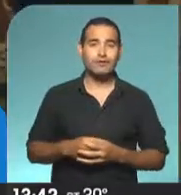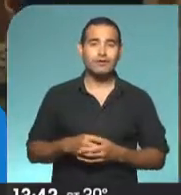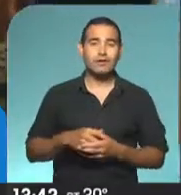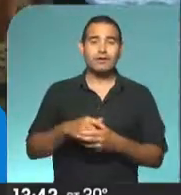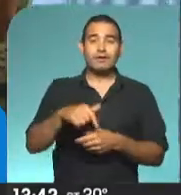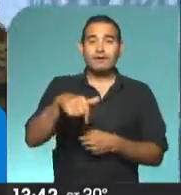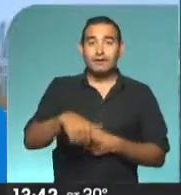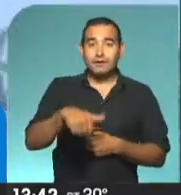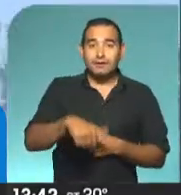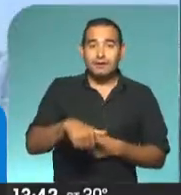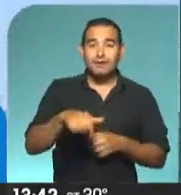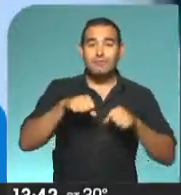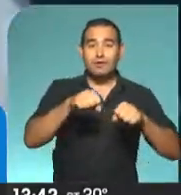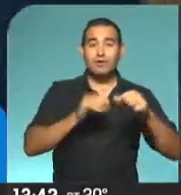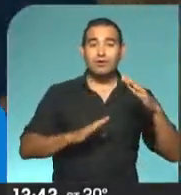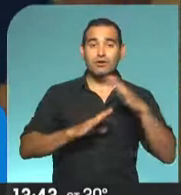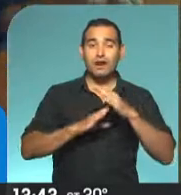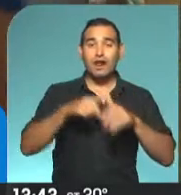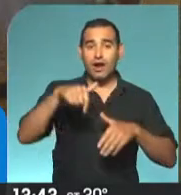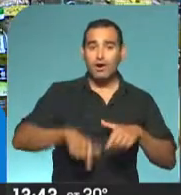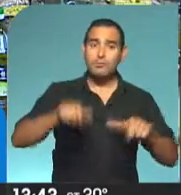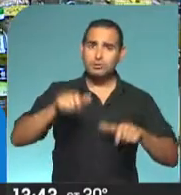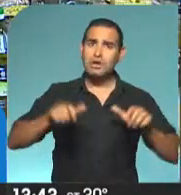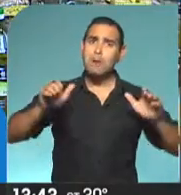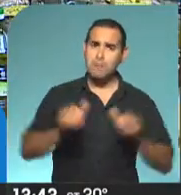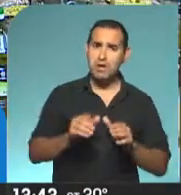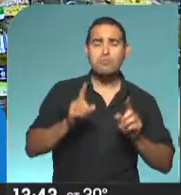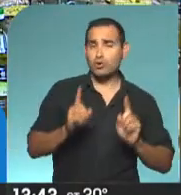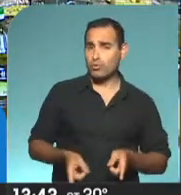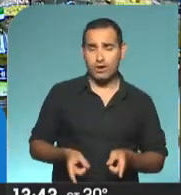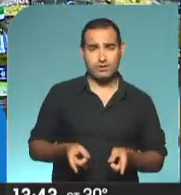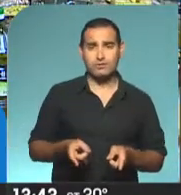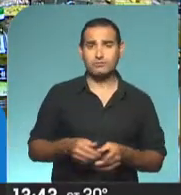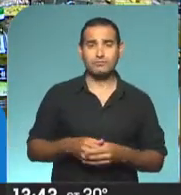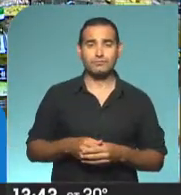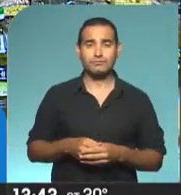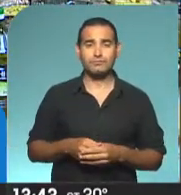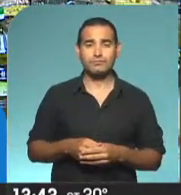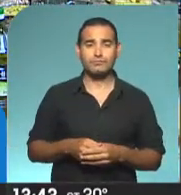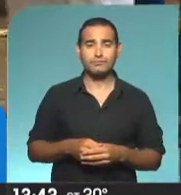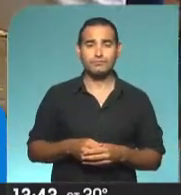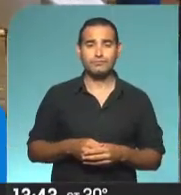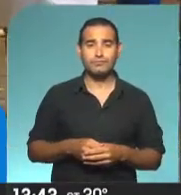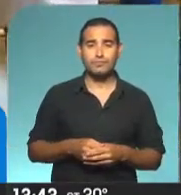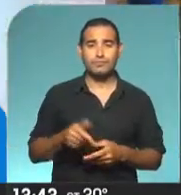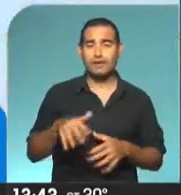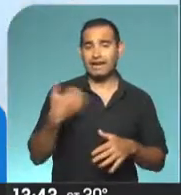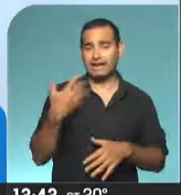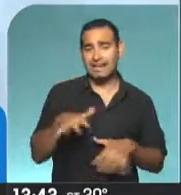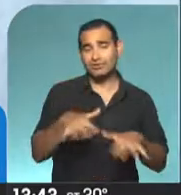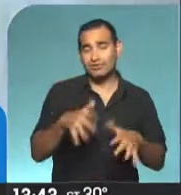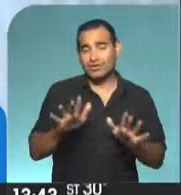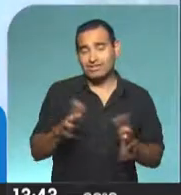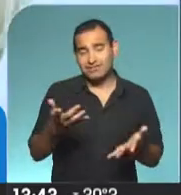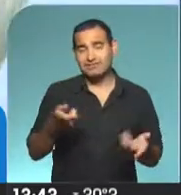normalidad para lo que es el mercado, hay menos cantidad de gente, pero no por restricción, sino por la situación general. En